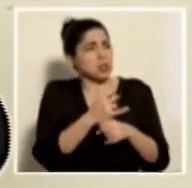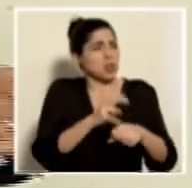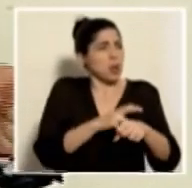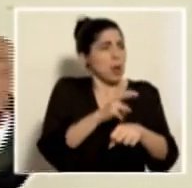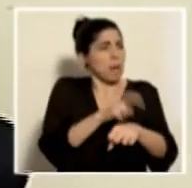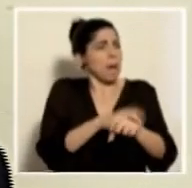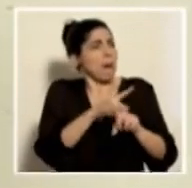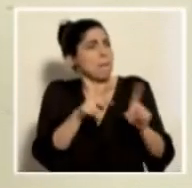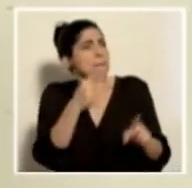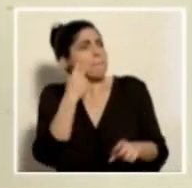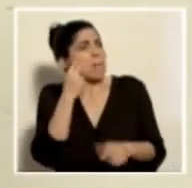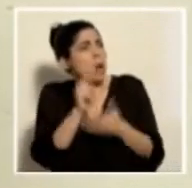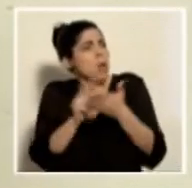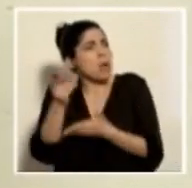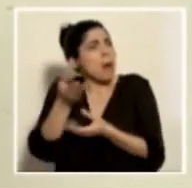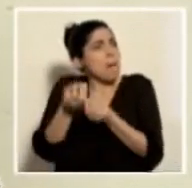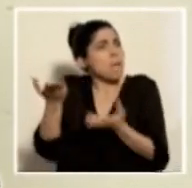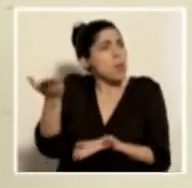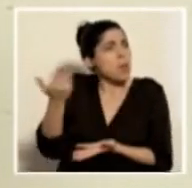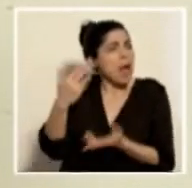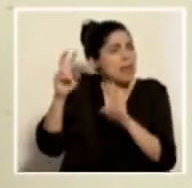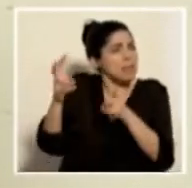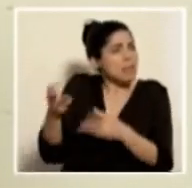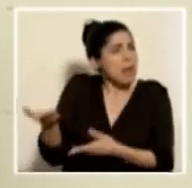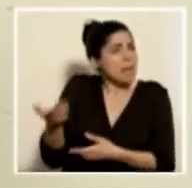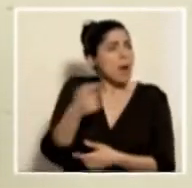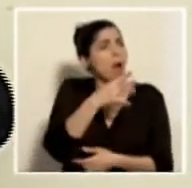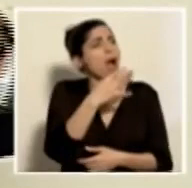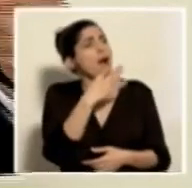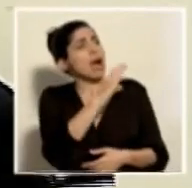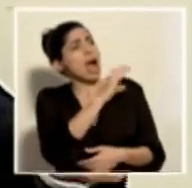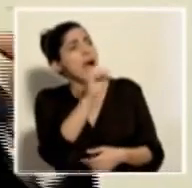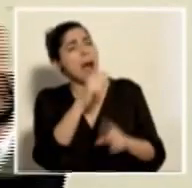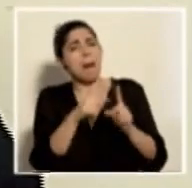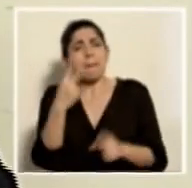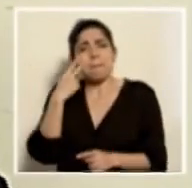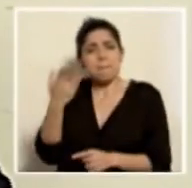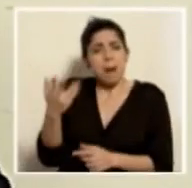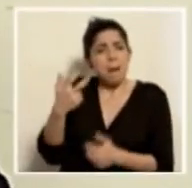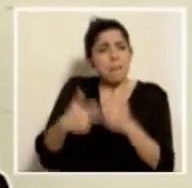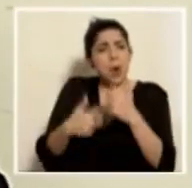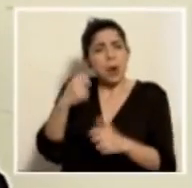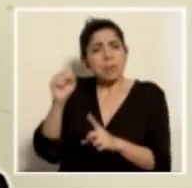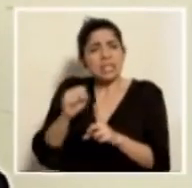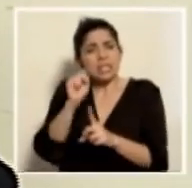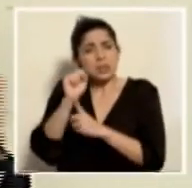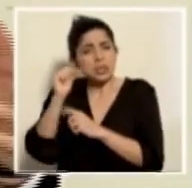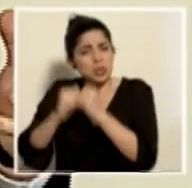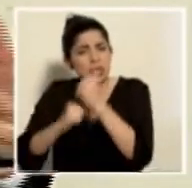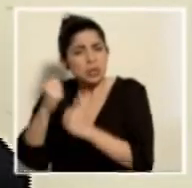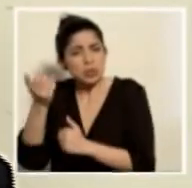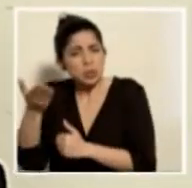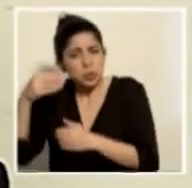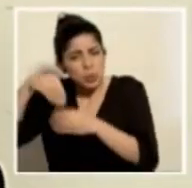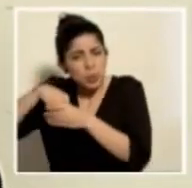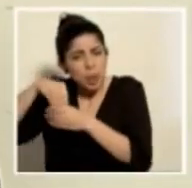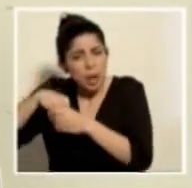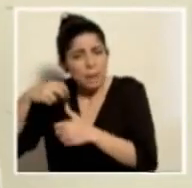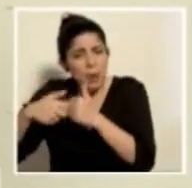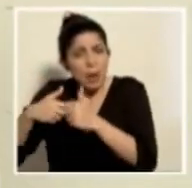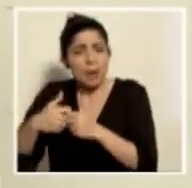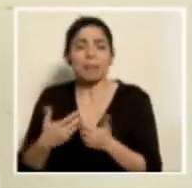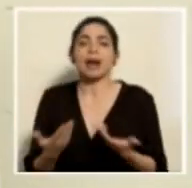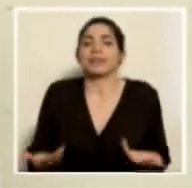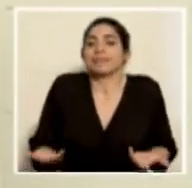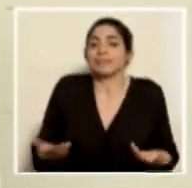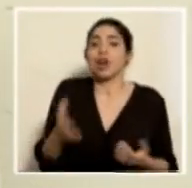Picado, pero vea el tema de las universidades públicas, usted habla de la caja, pero vea el problema de la situación estructural. También es que esa es la